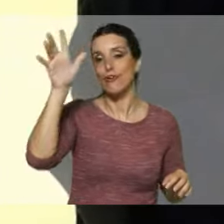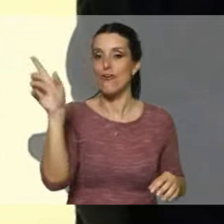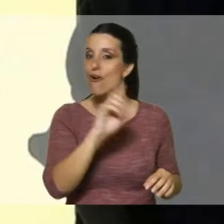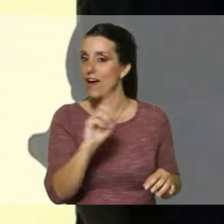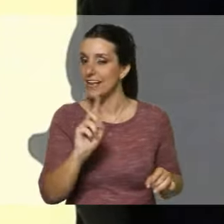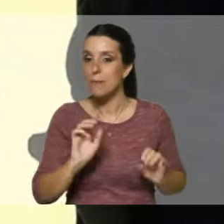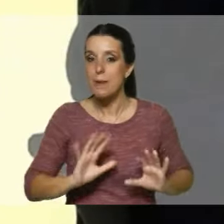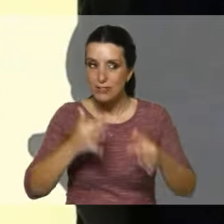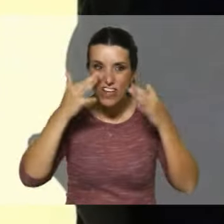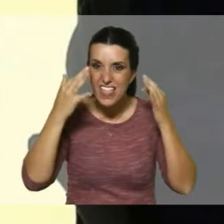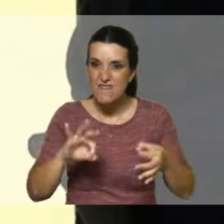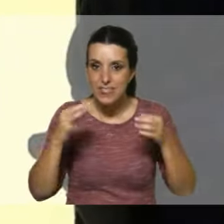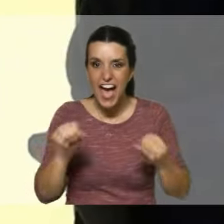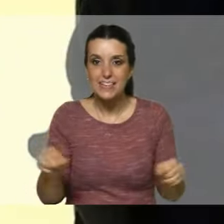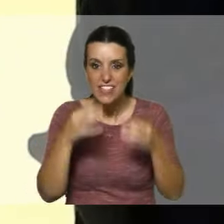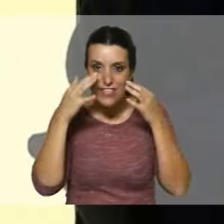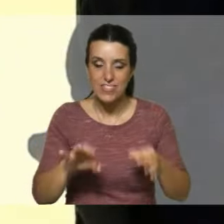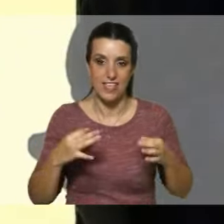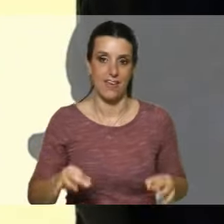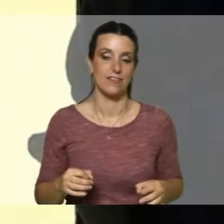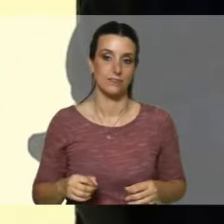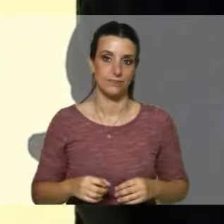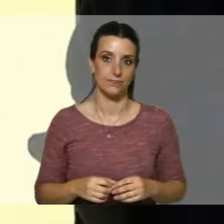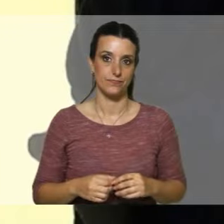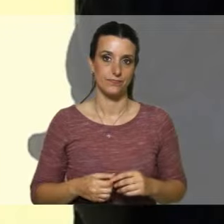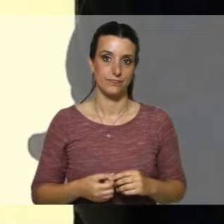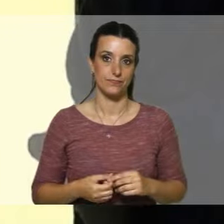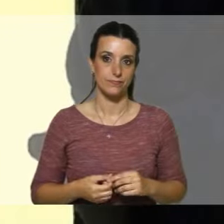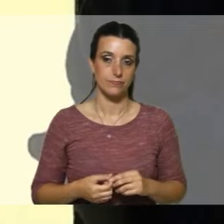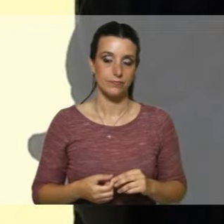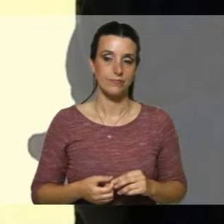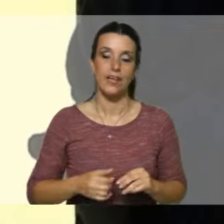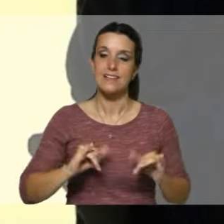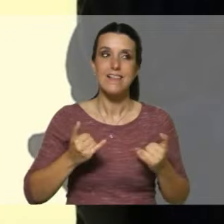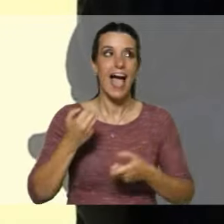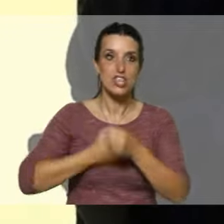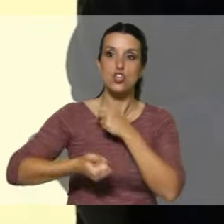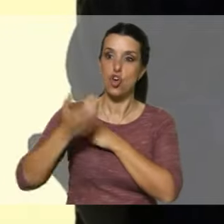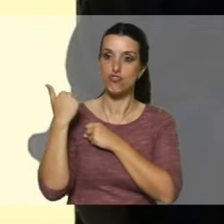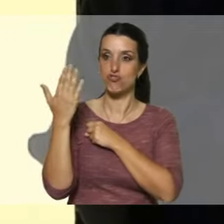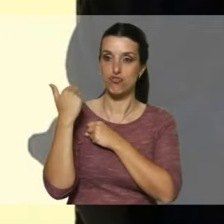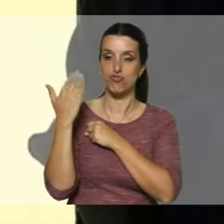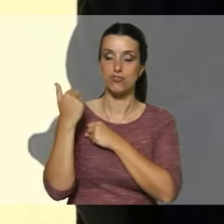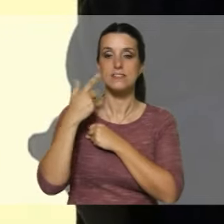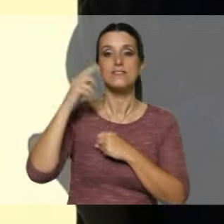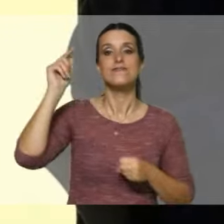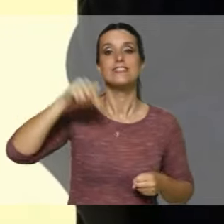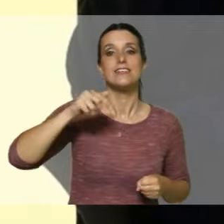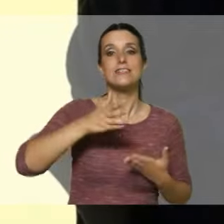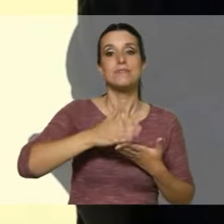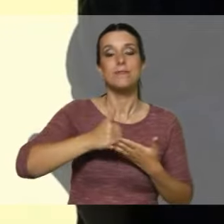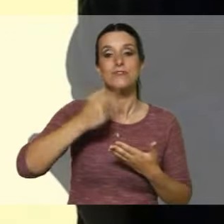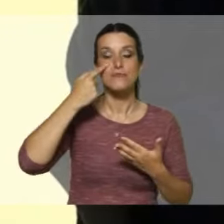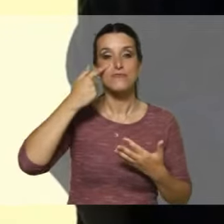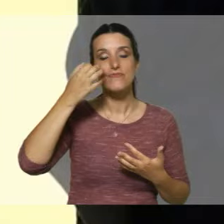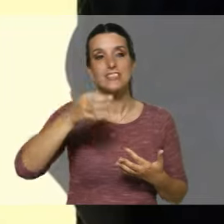preparación efectiva se está haciendo ya hace muchos años viniendo acá el departamento me